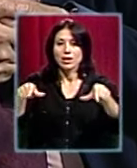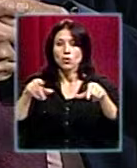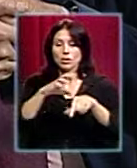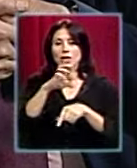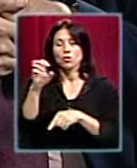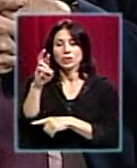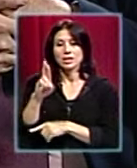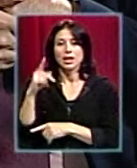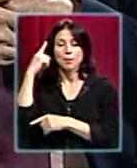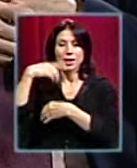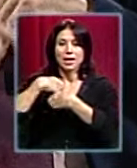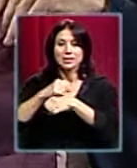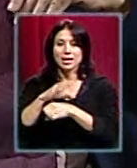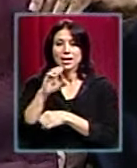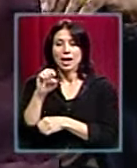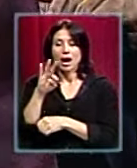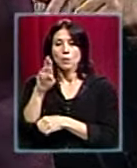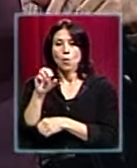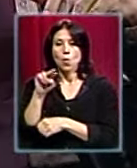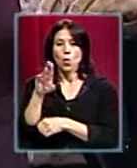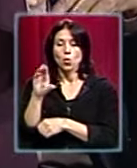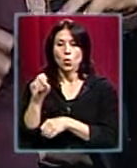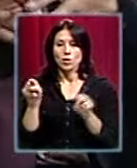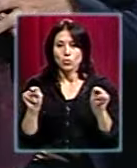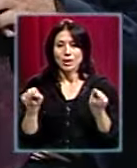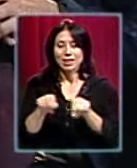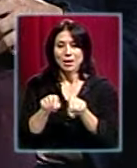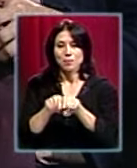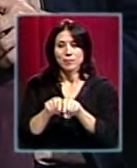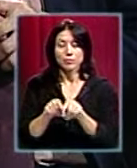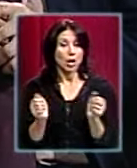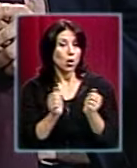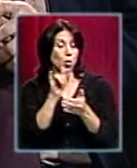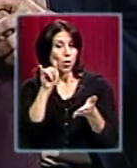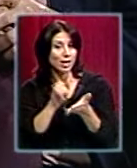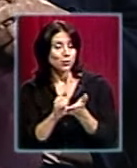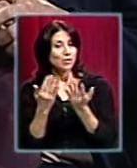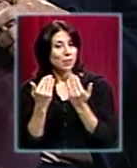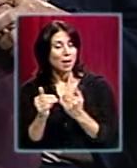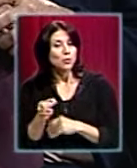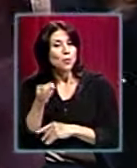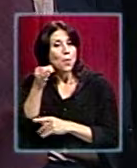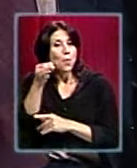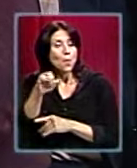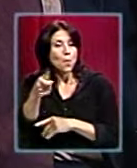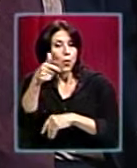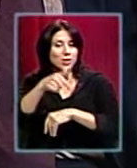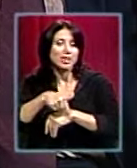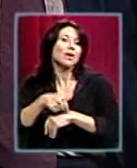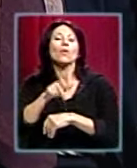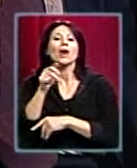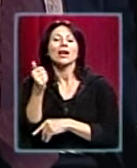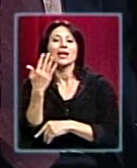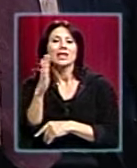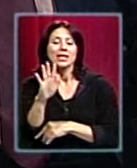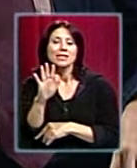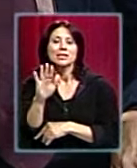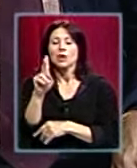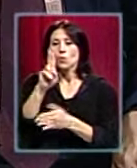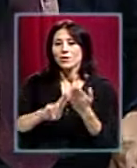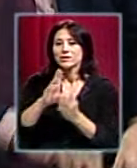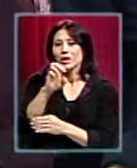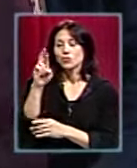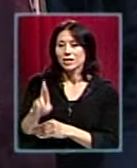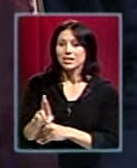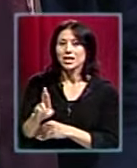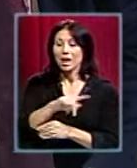carbono neutral también. Pues con eso esperamos que pronto Canal 15 sea carbono neutral, la Universidad de Costa Rica sea carbono neutral,